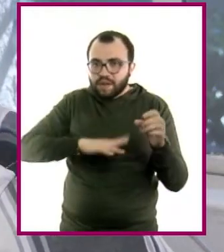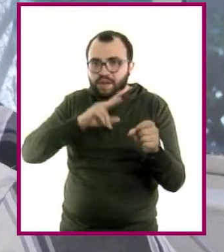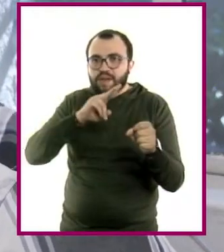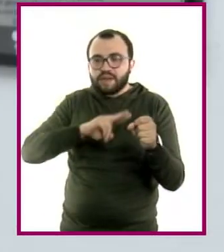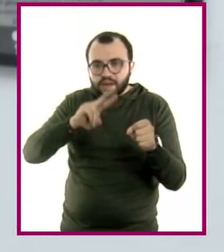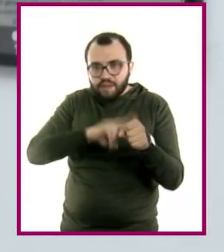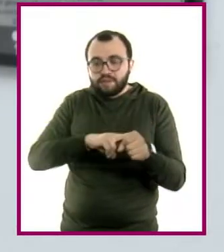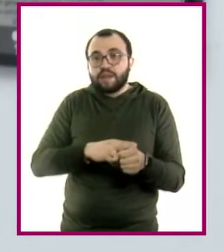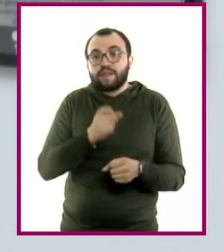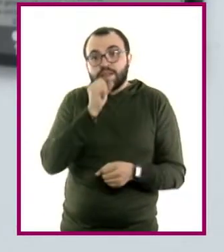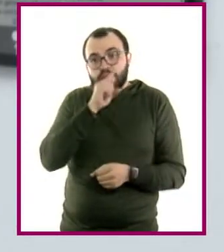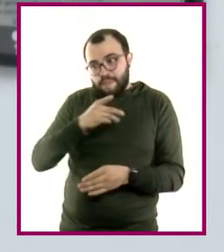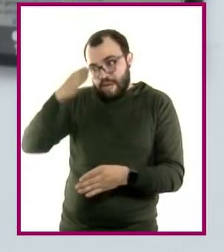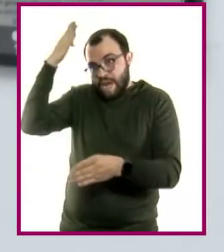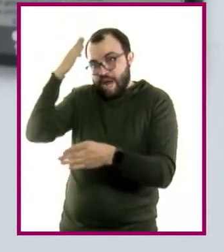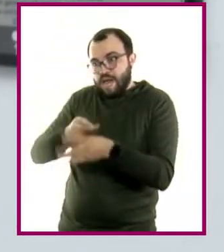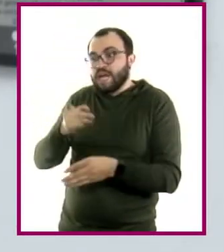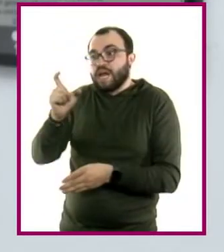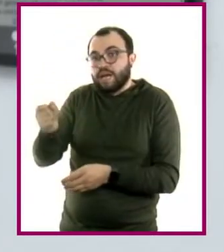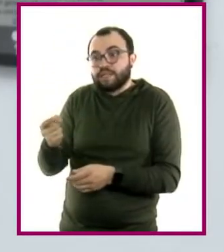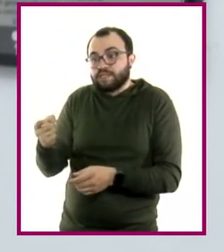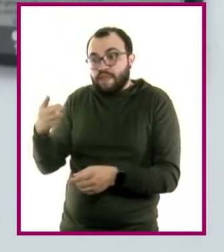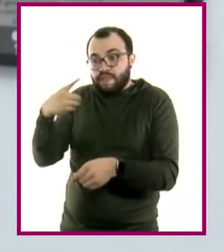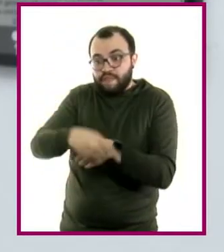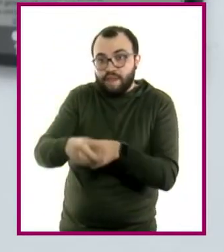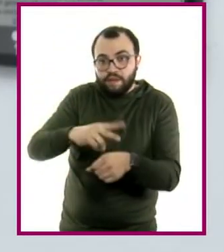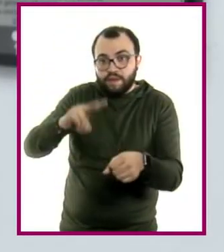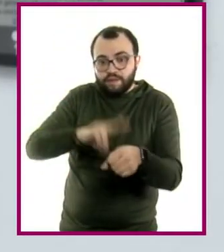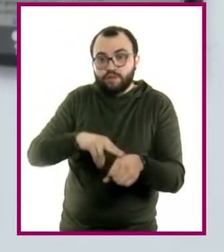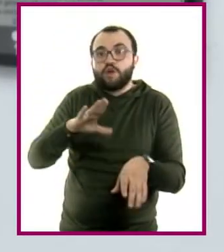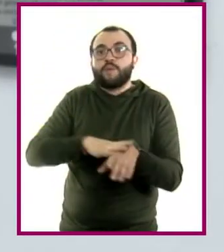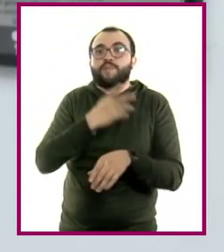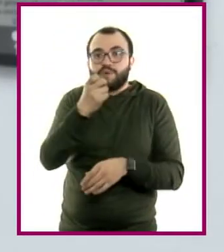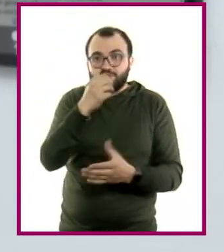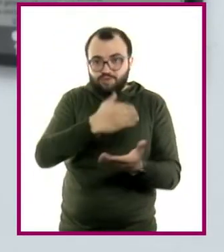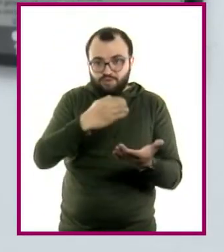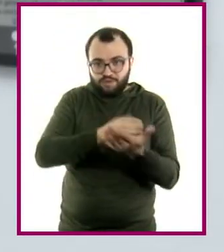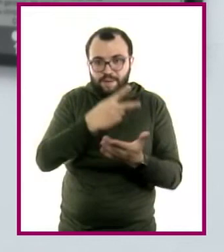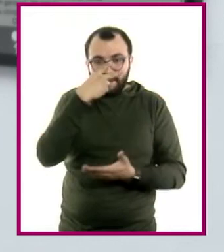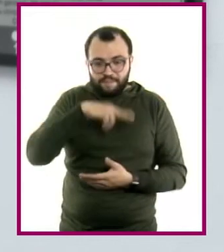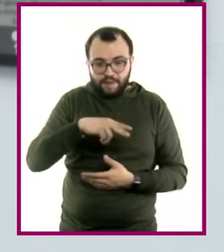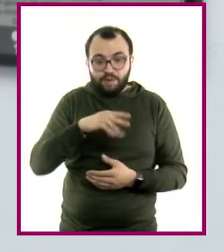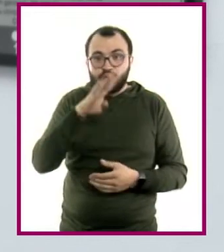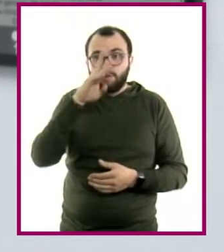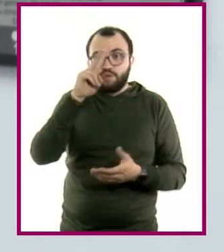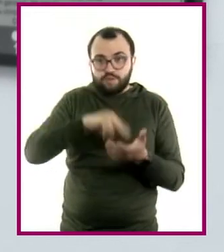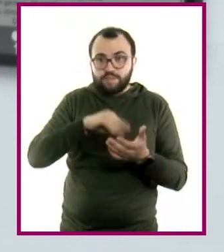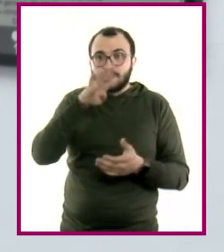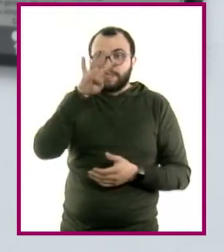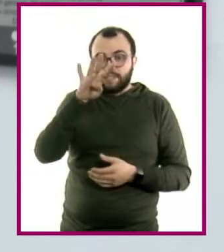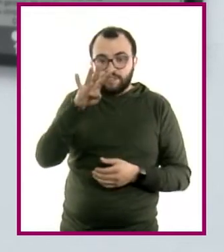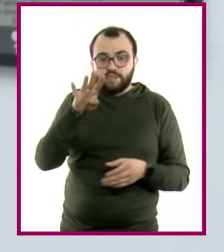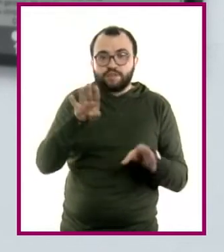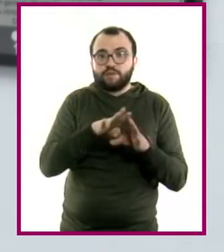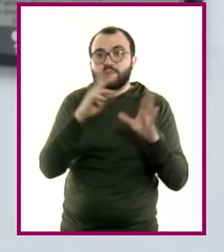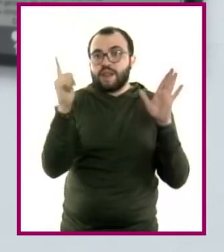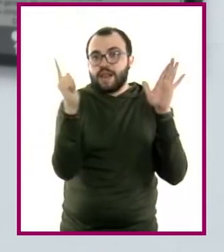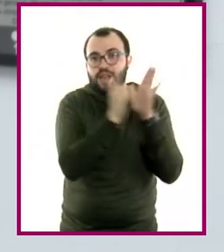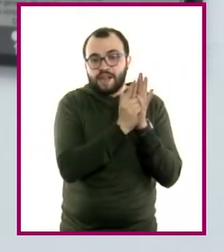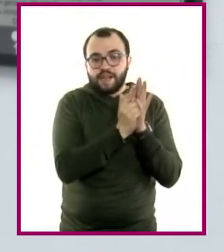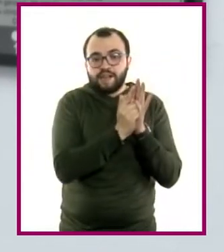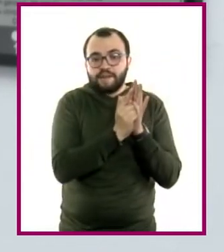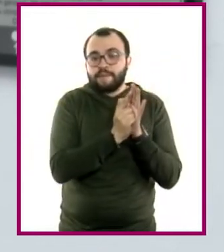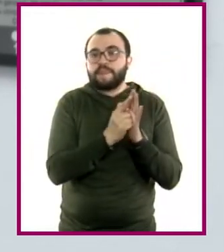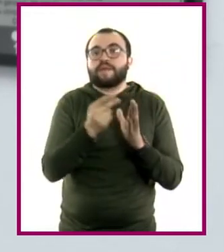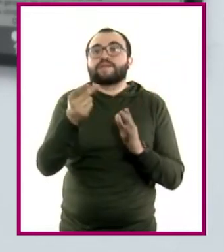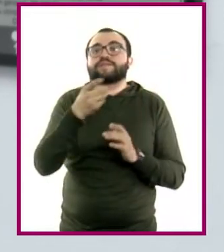naturaleza. Por eso mismo, en la Ciudad de México se modificó en 2019 la Ley de Residuos Sólidos, que trata de eliminar el uso